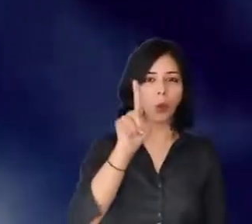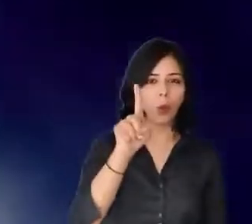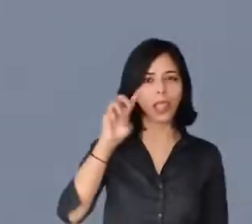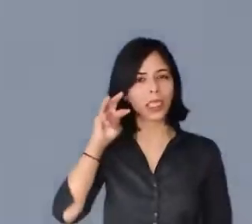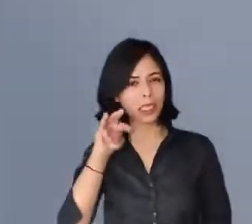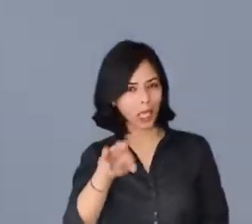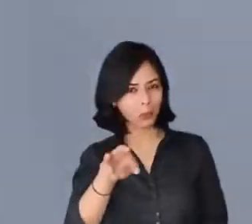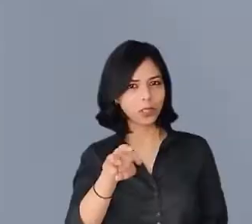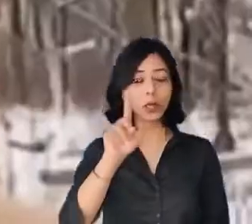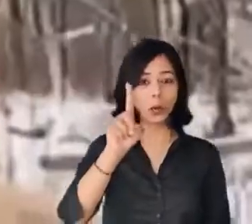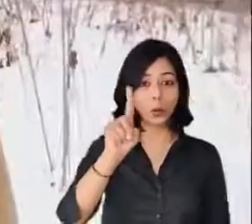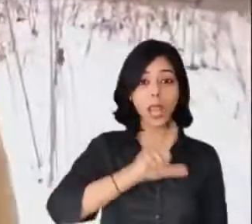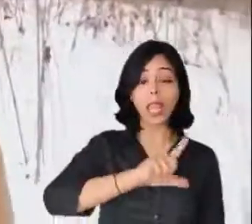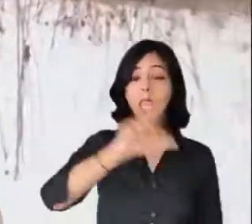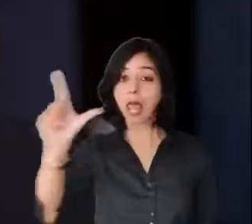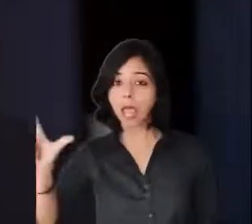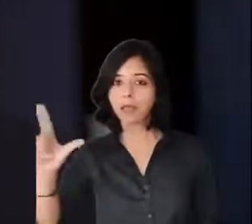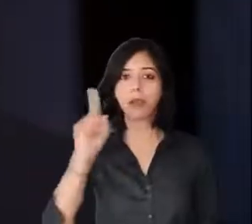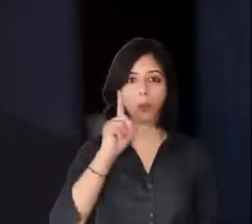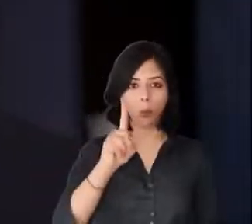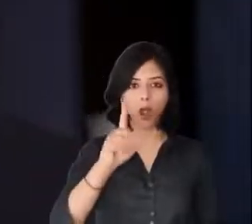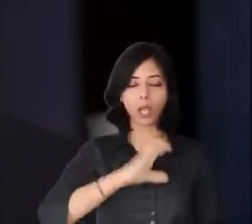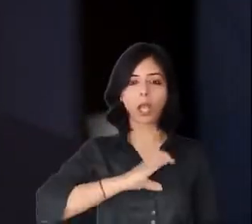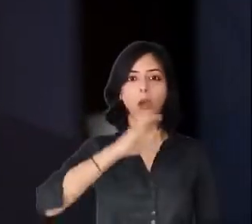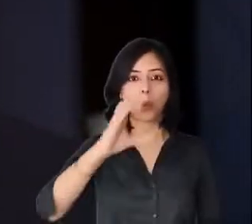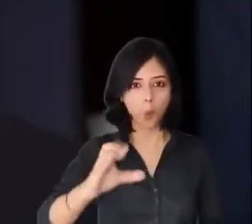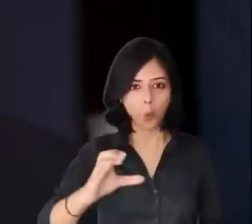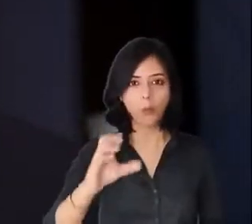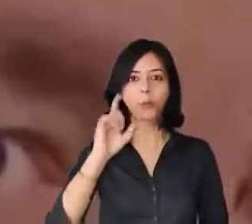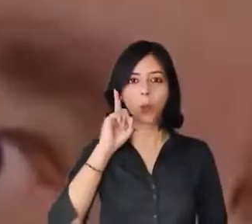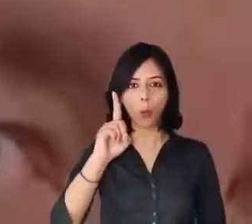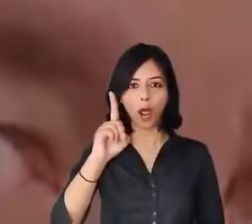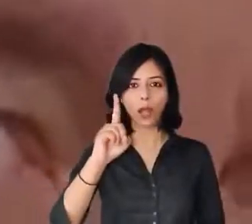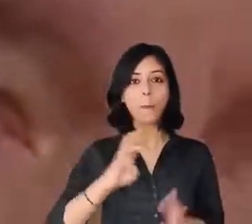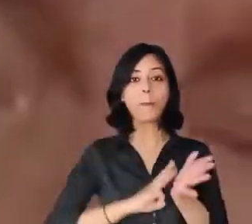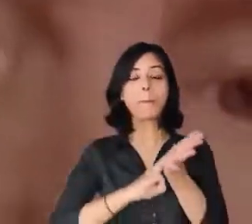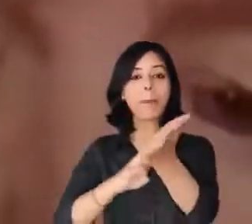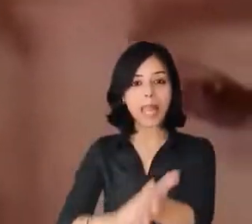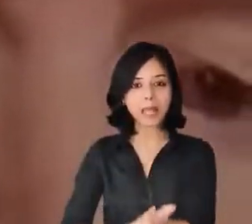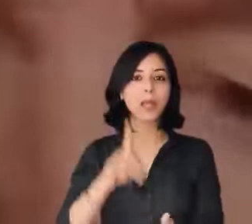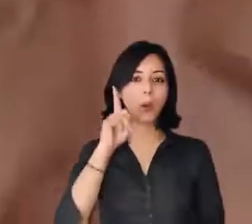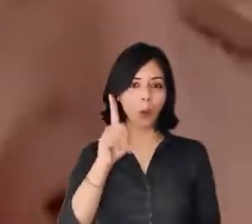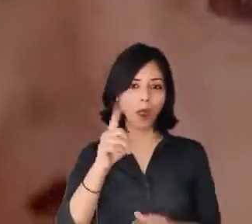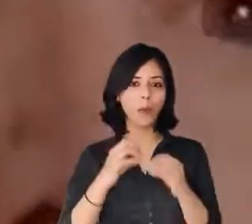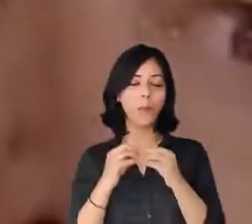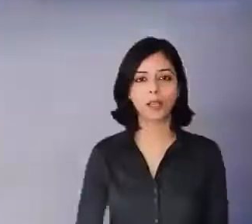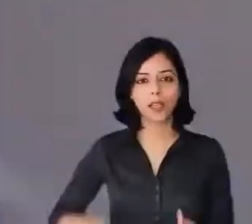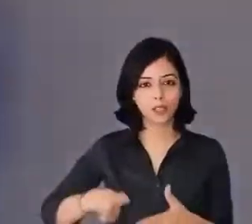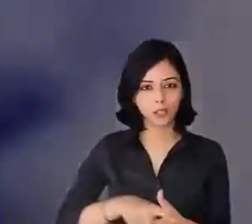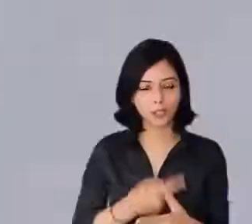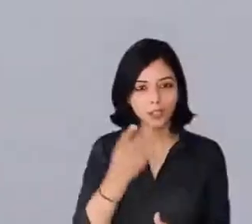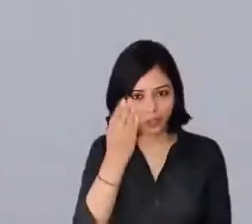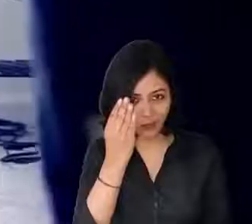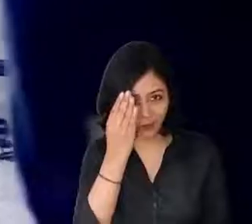Que no hubieran tenido una sábana para envolver el cuerpo. No hallamos efectos personales en la escena. Y eso me decía que la habían